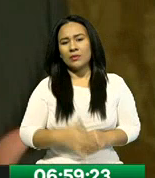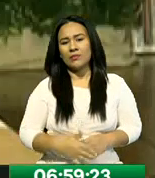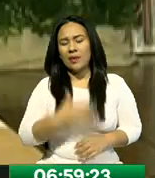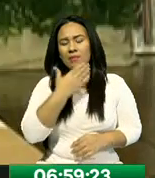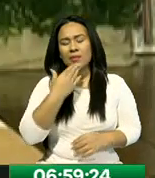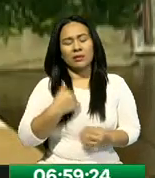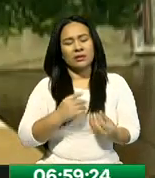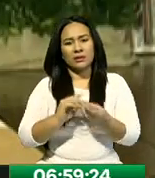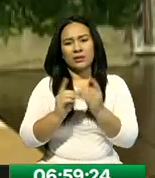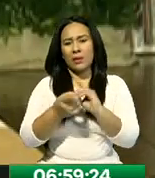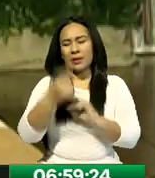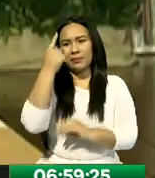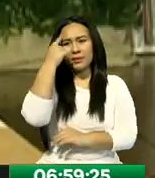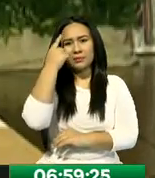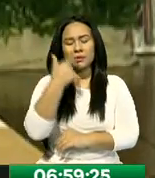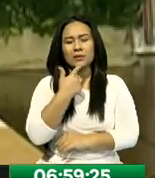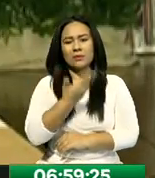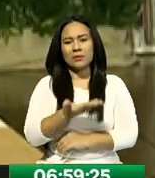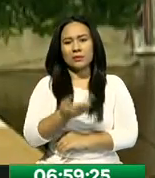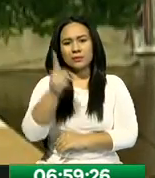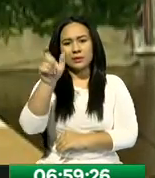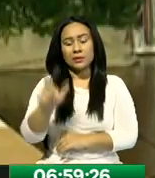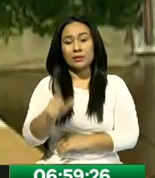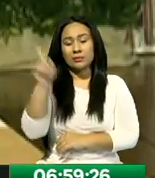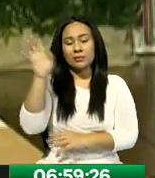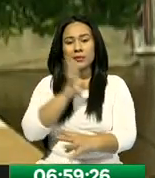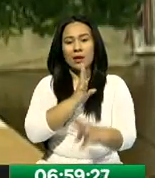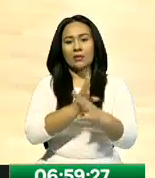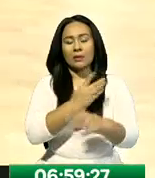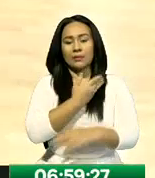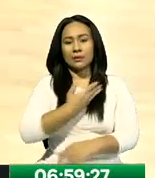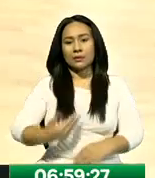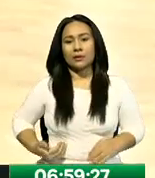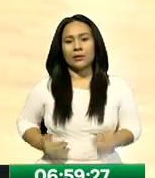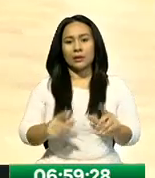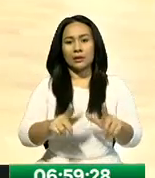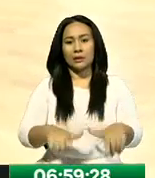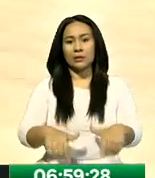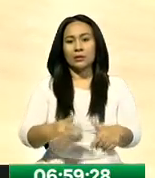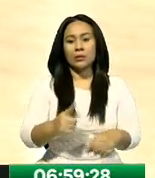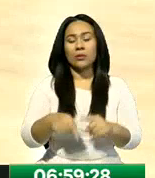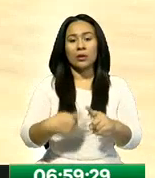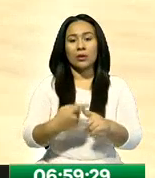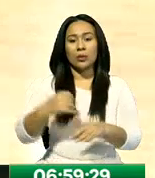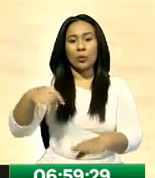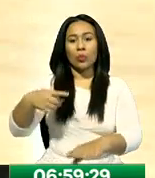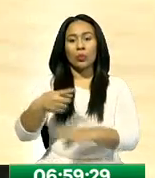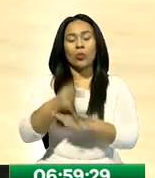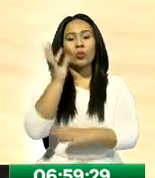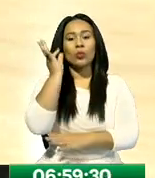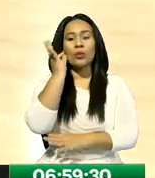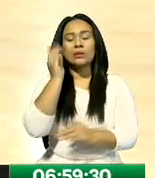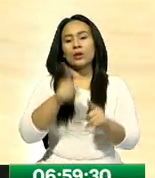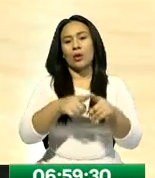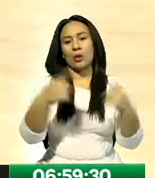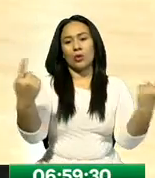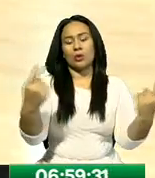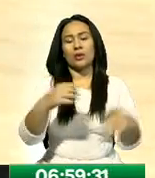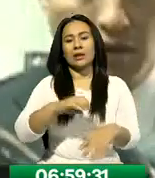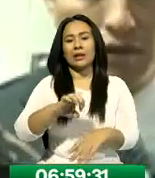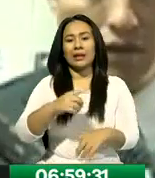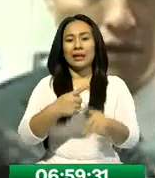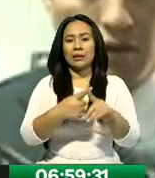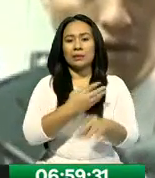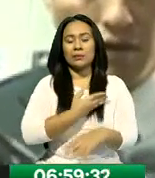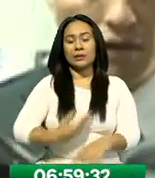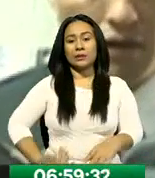realidad. Estas fueron las palabras del presidente Lenín Moreno respecto a la orden de prisión que la jueza Daniela Camacho puso en contra del exmandatario Rafael